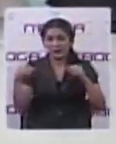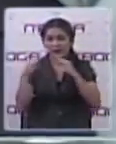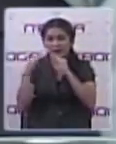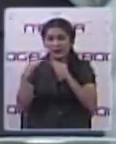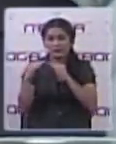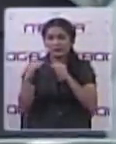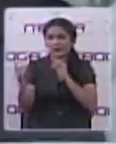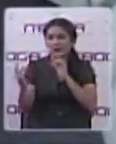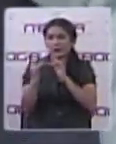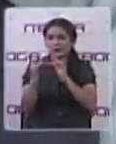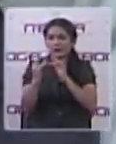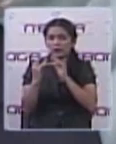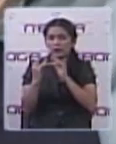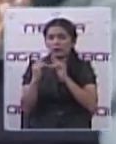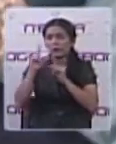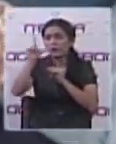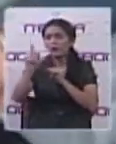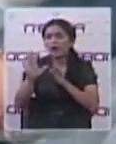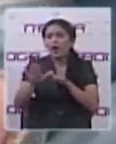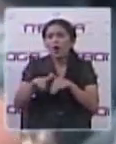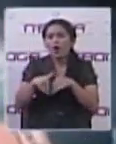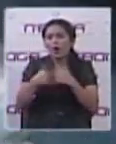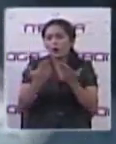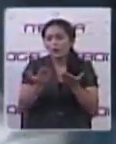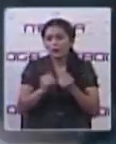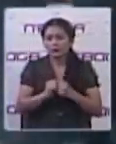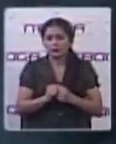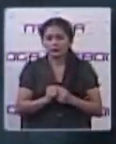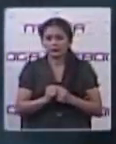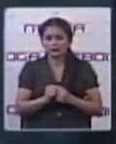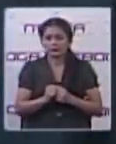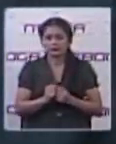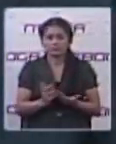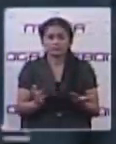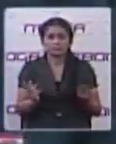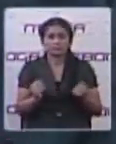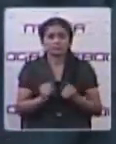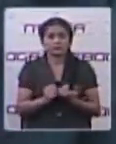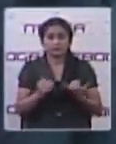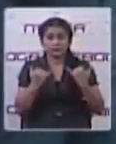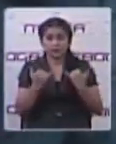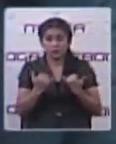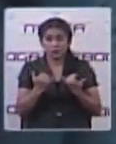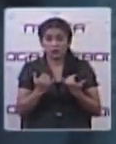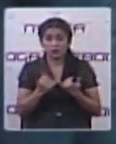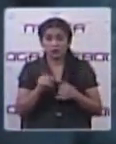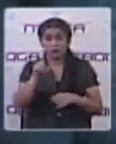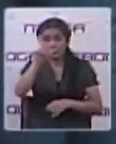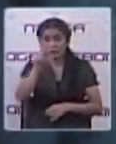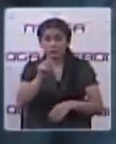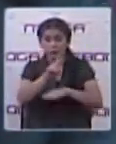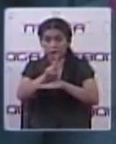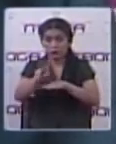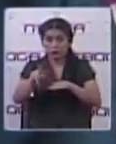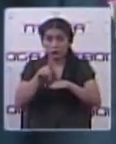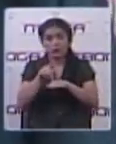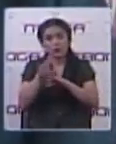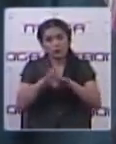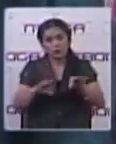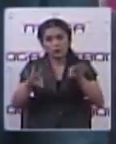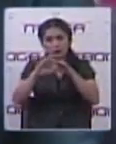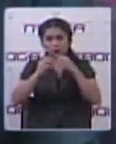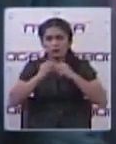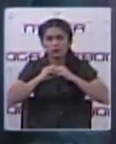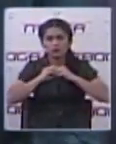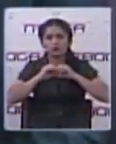cambiar definitivamente. Hoy día un agente de bienes raíces debe estar en las redes sociales. Veo